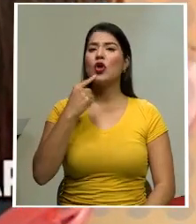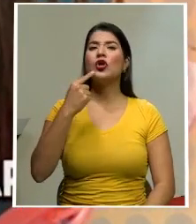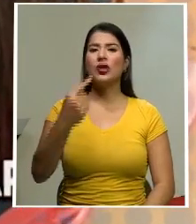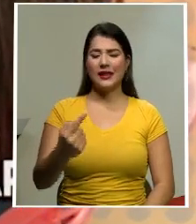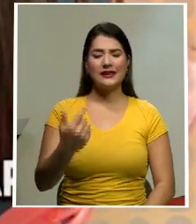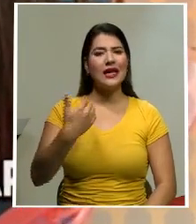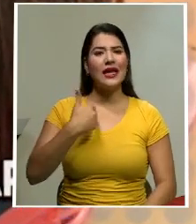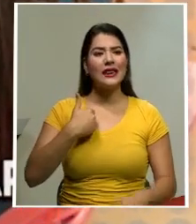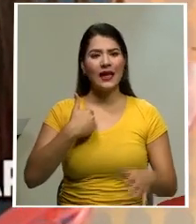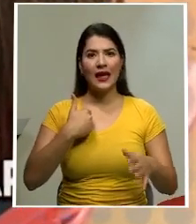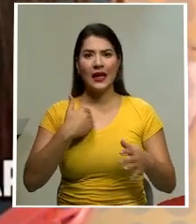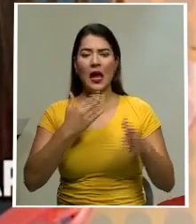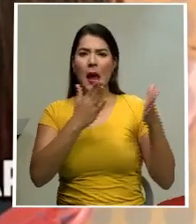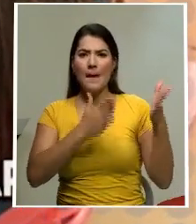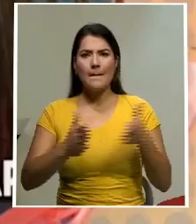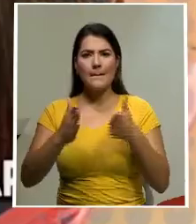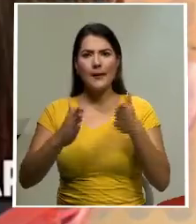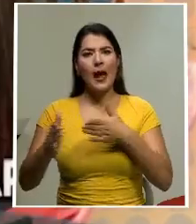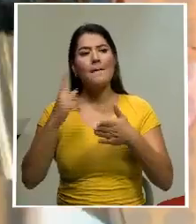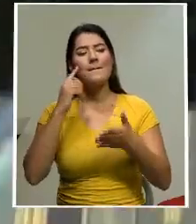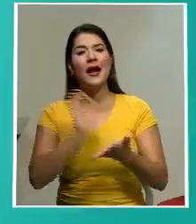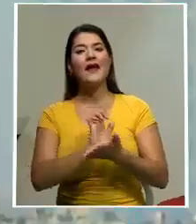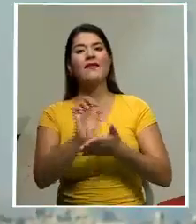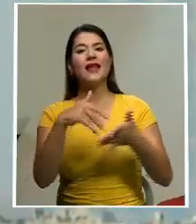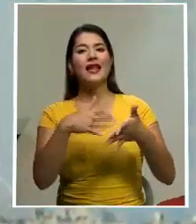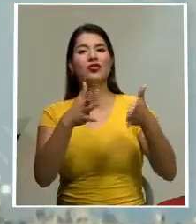el aumento de la deserción escolar.